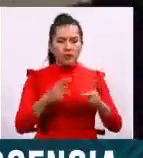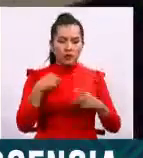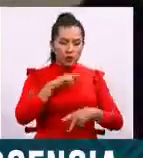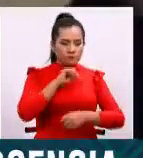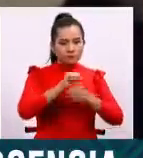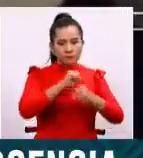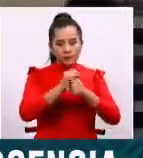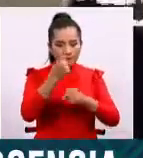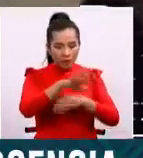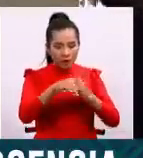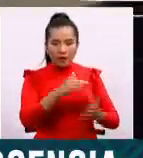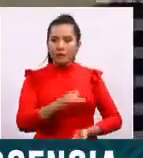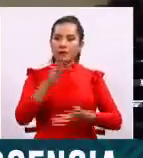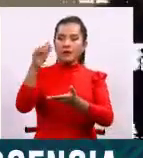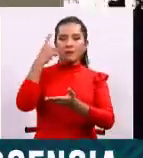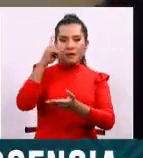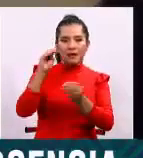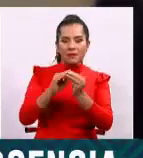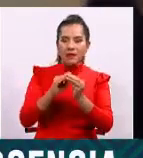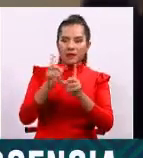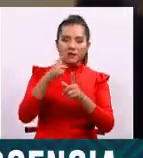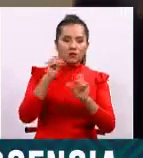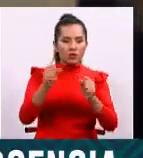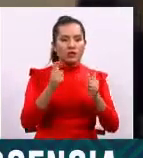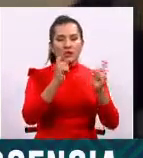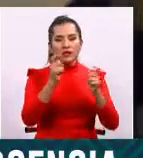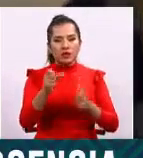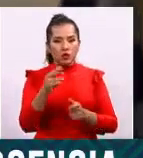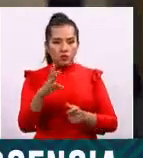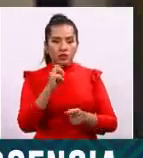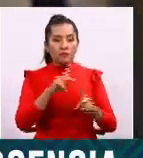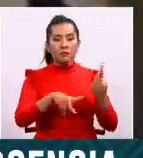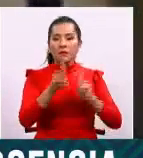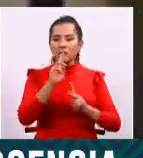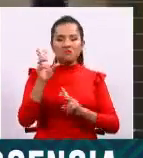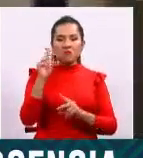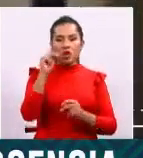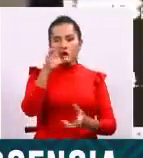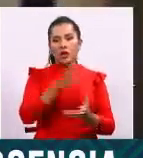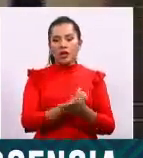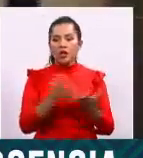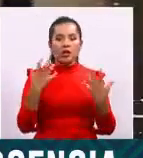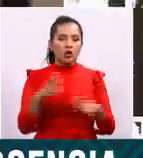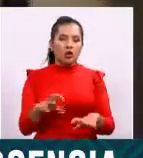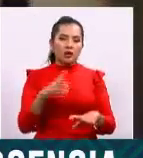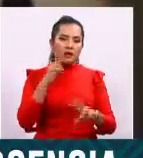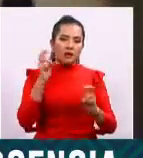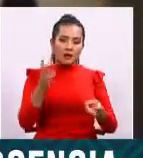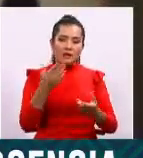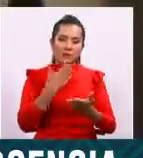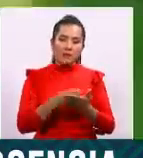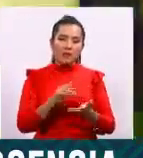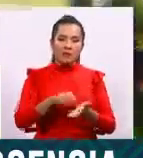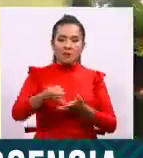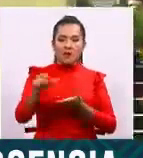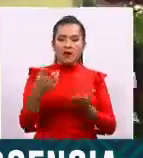con este producto al subsidio, no cuente con esa credibilidad de que realmente representa lo que se paga por